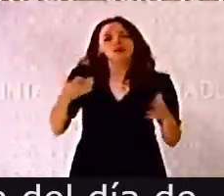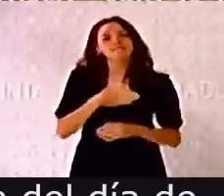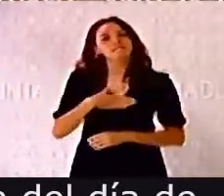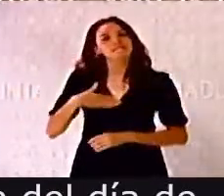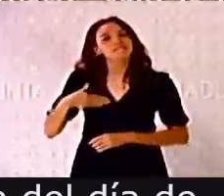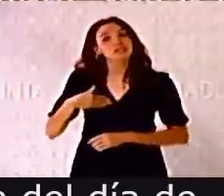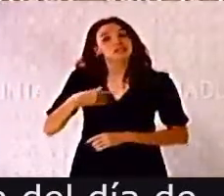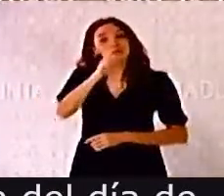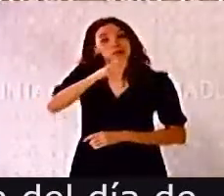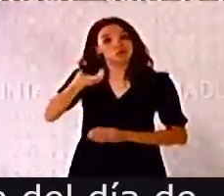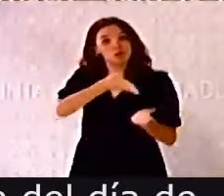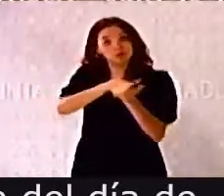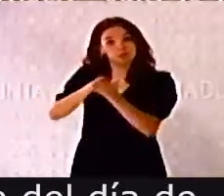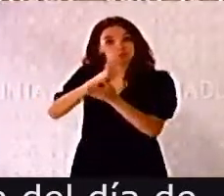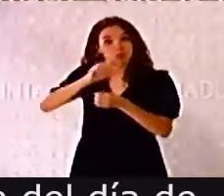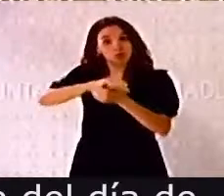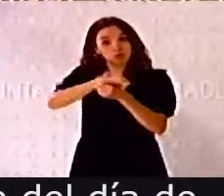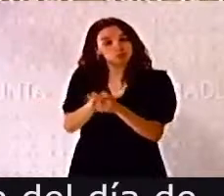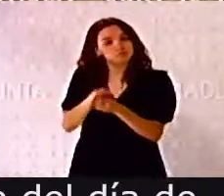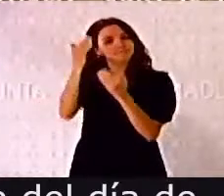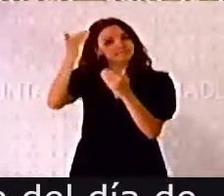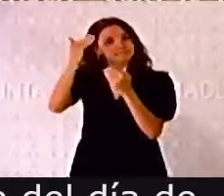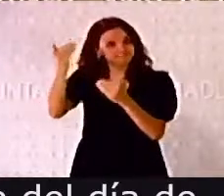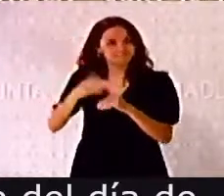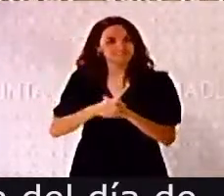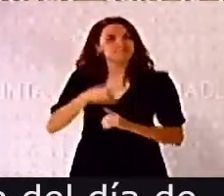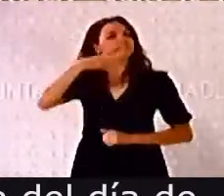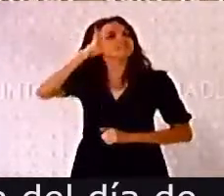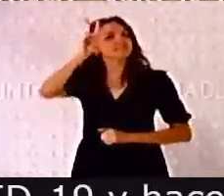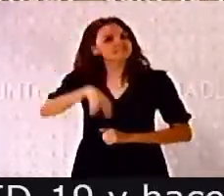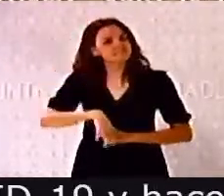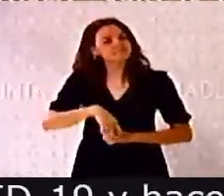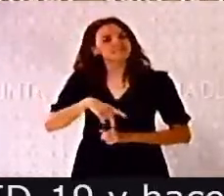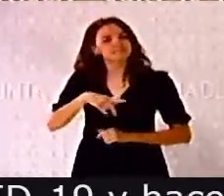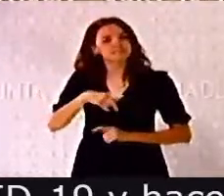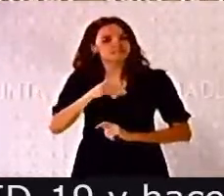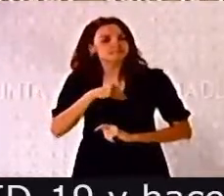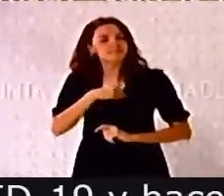COVID-19 y a hacer un homenaje sentido a las personas que